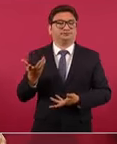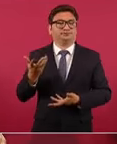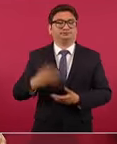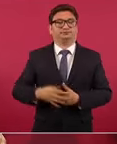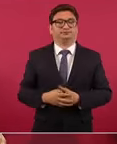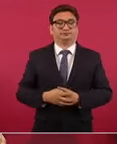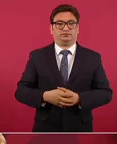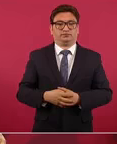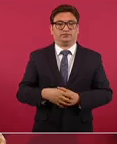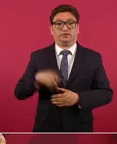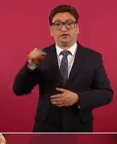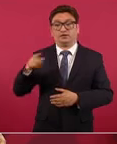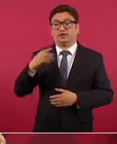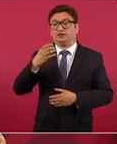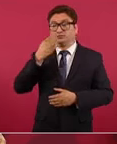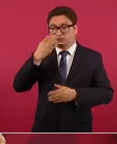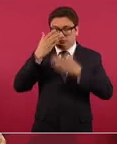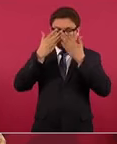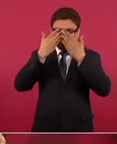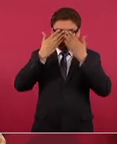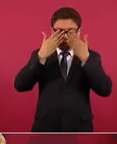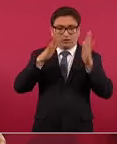creaba conciencia